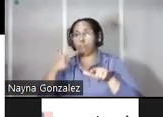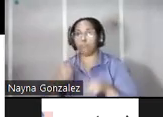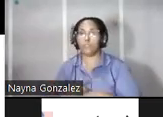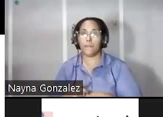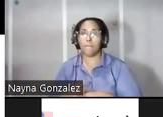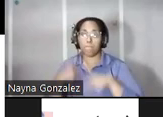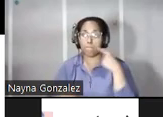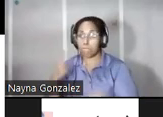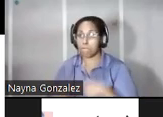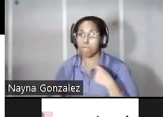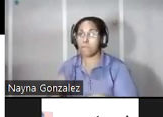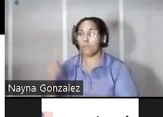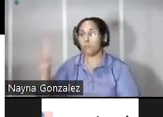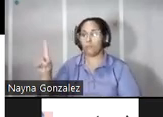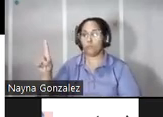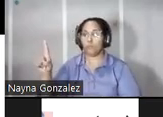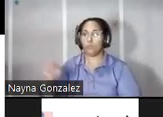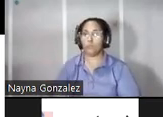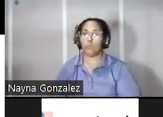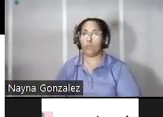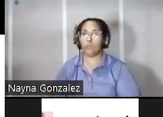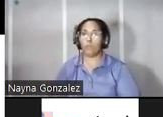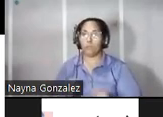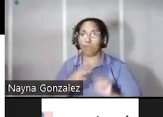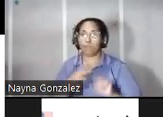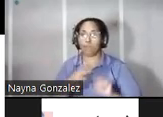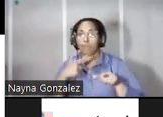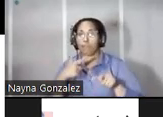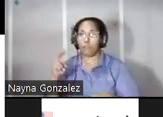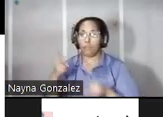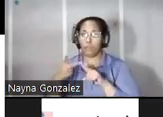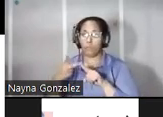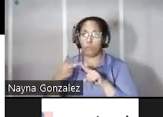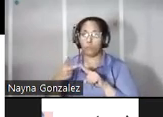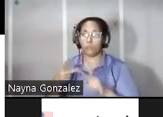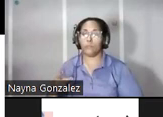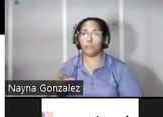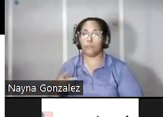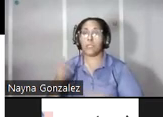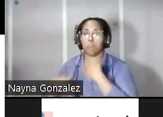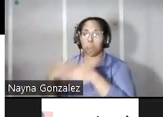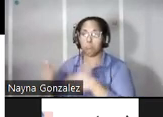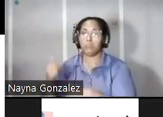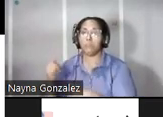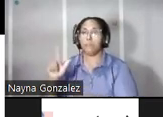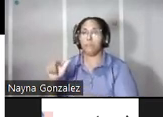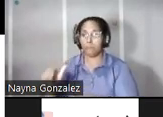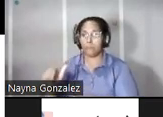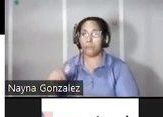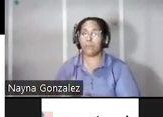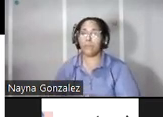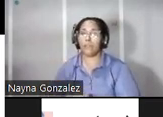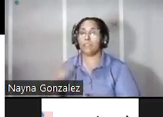para cometer asesinato 1, suicidio 1. Esa era la estadística y la que se reproduce después.